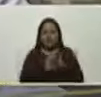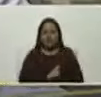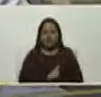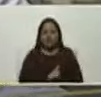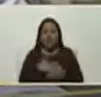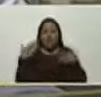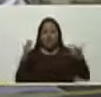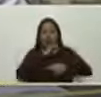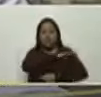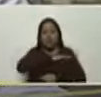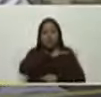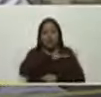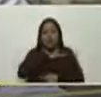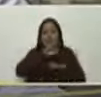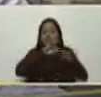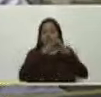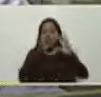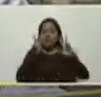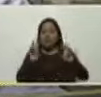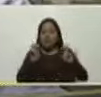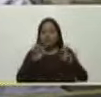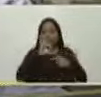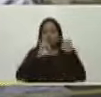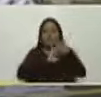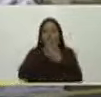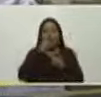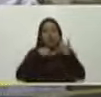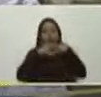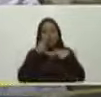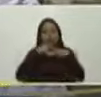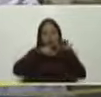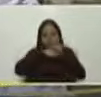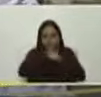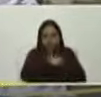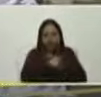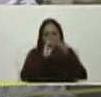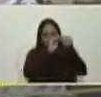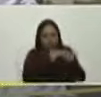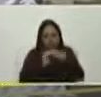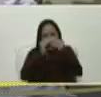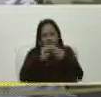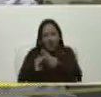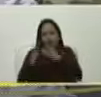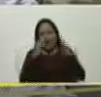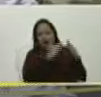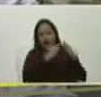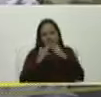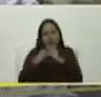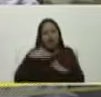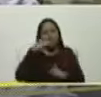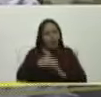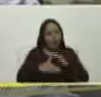Tricolor, entrarle a las casas, paso a paso. Por eso,